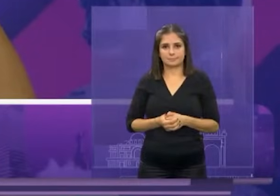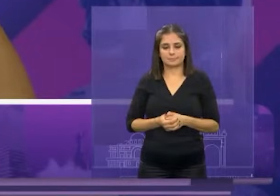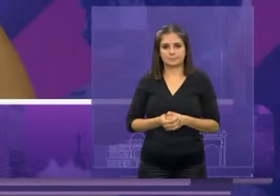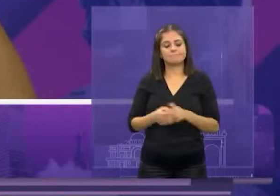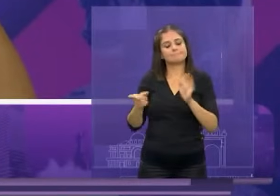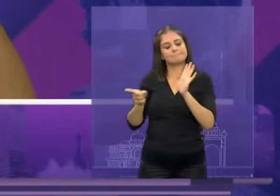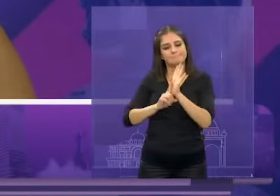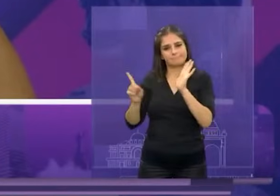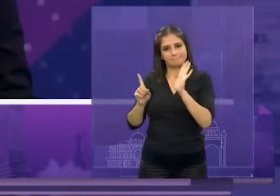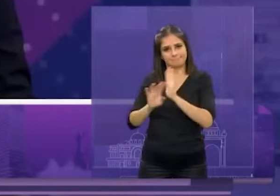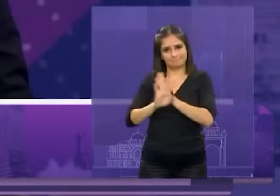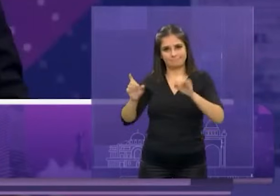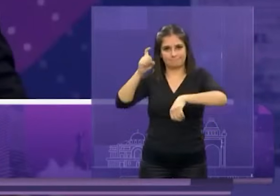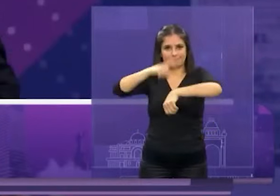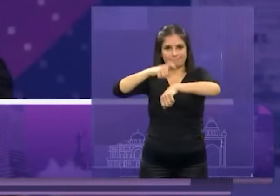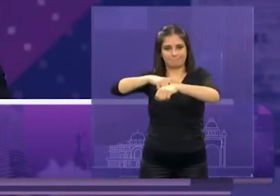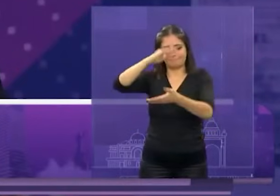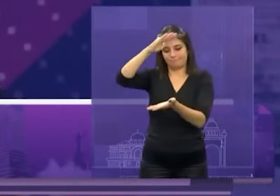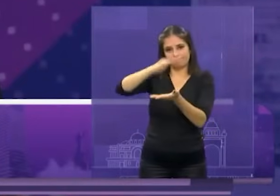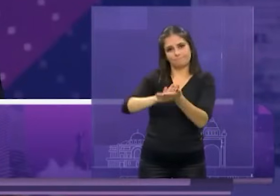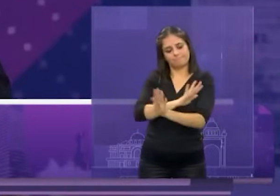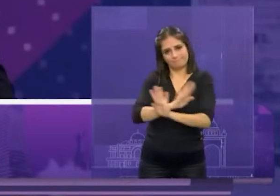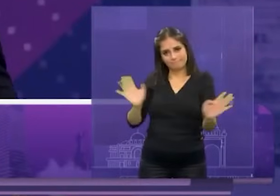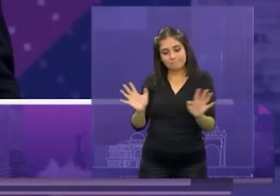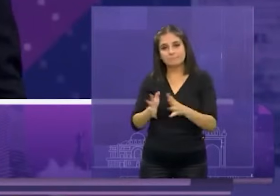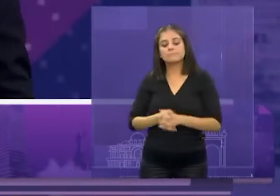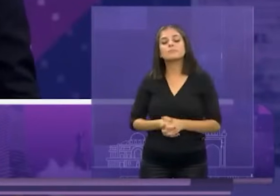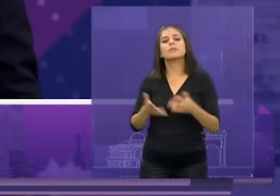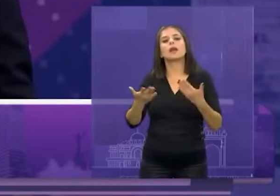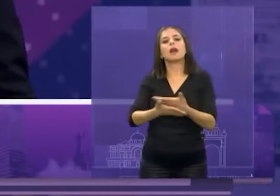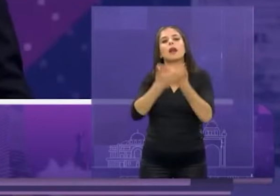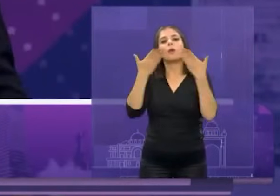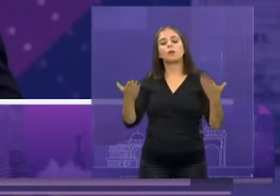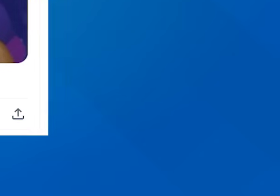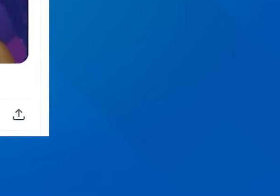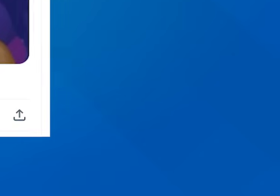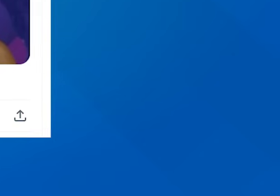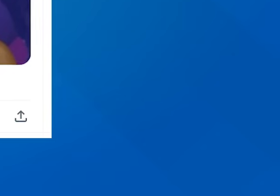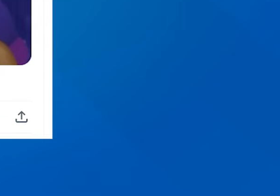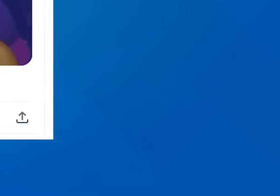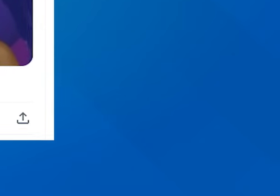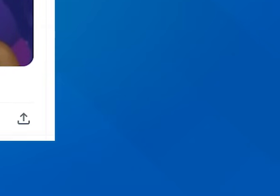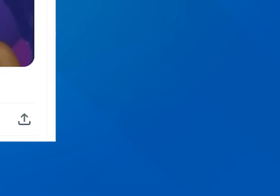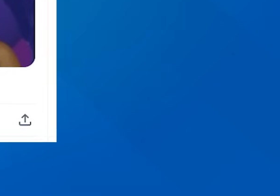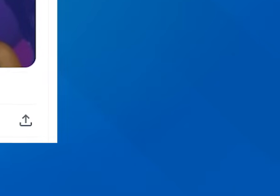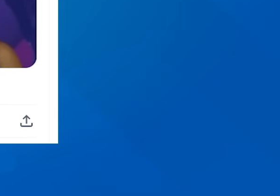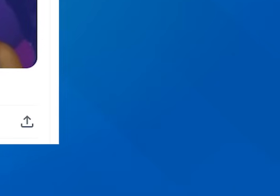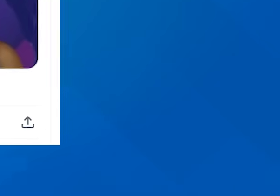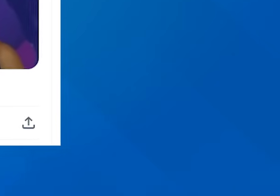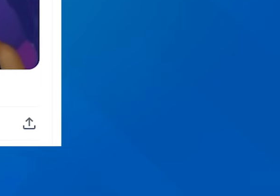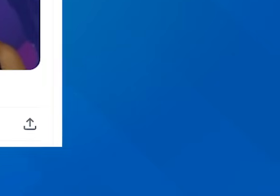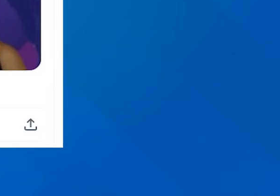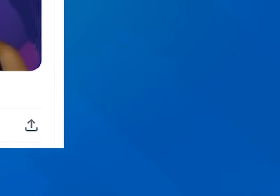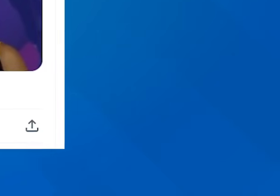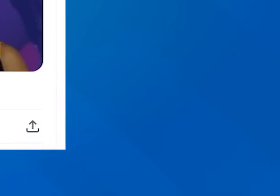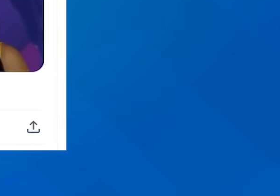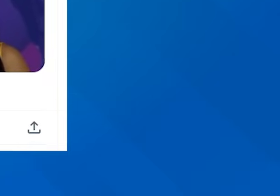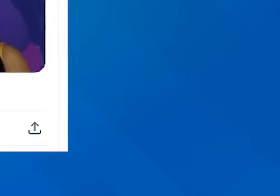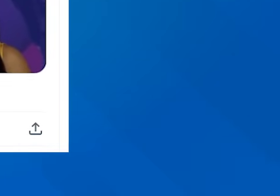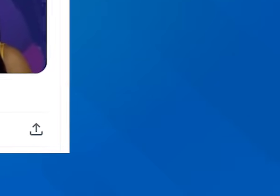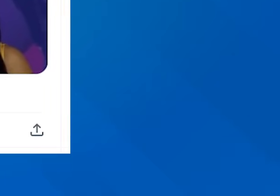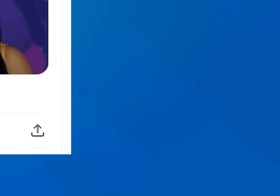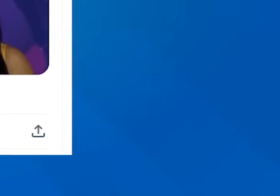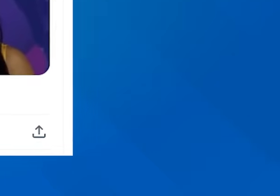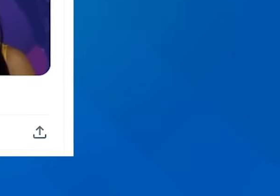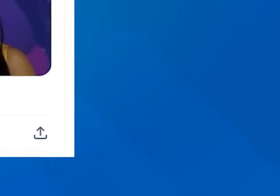al finalizar el minuto designado la candidata no logró exponer sus propuestas sin comentarios el nivel que ya tienen nuestros políticos